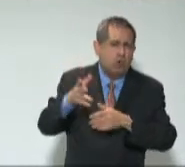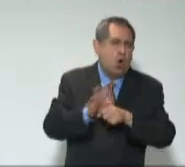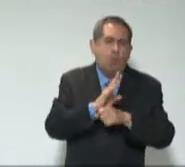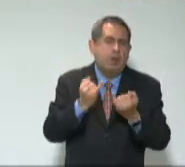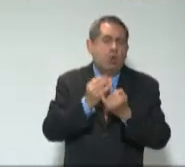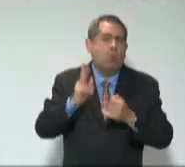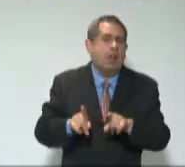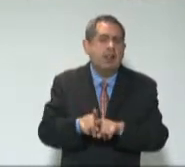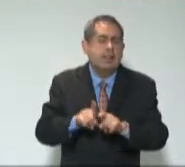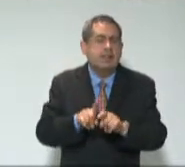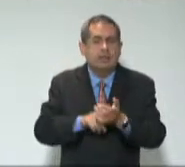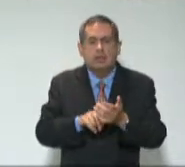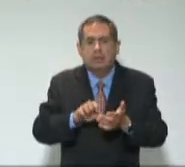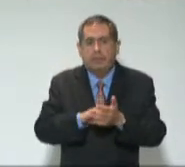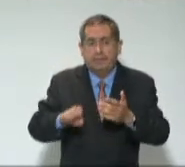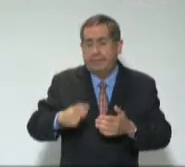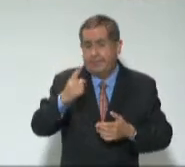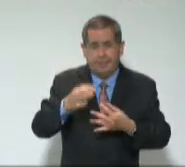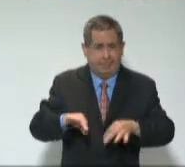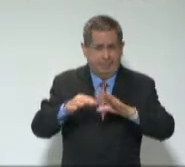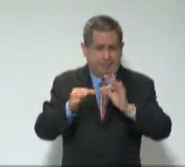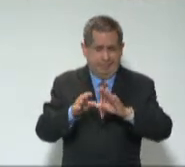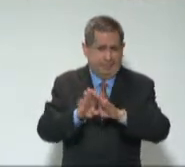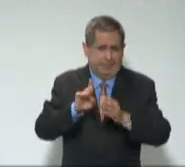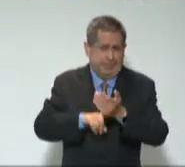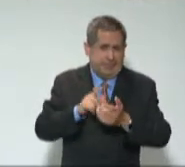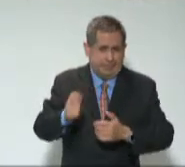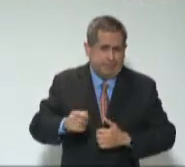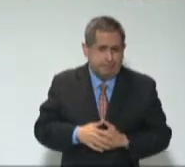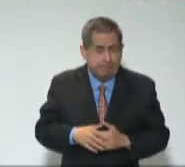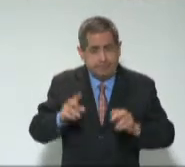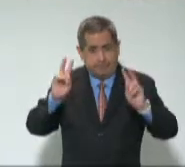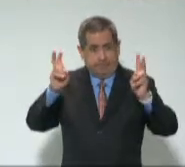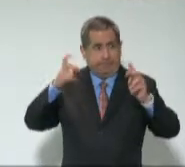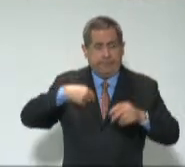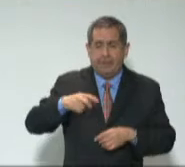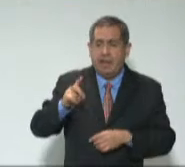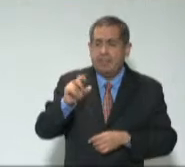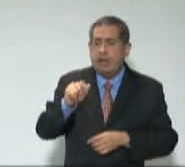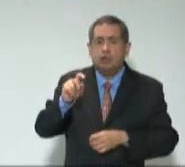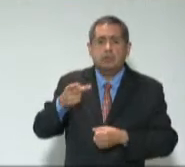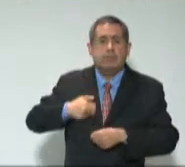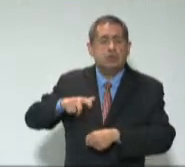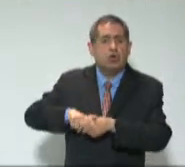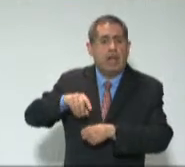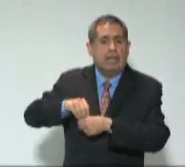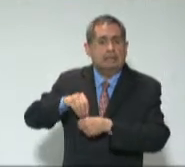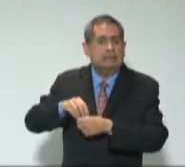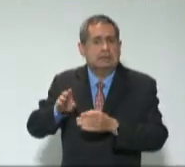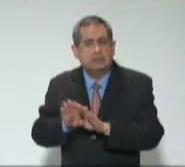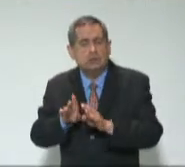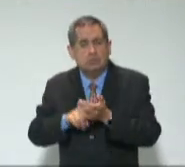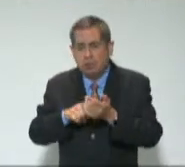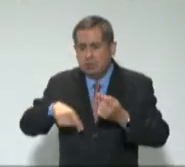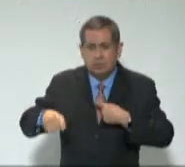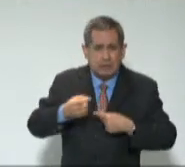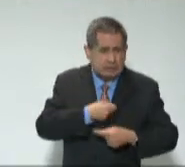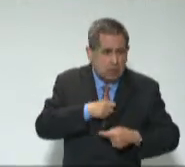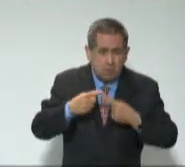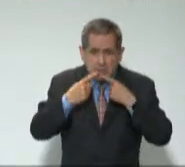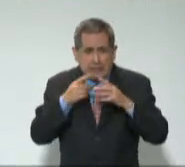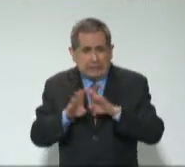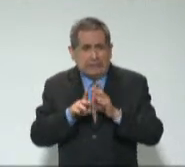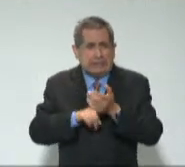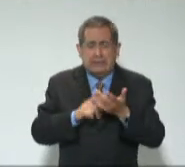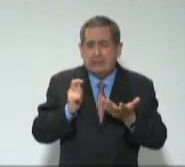ellos quizá muy importante es el tema de los datos personales evar que las condiciones de salud se conviertan en un